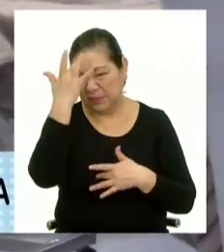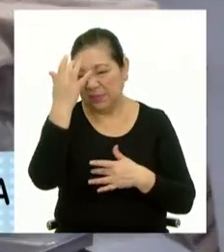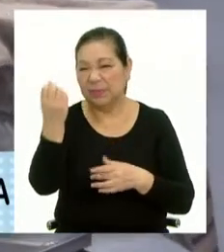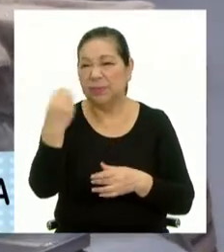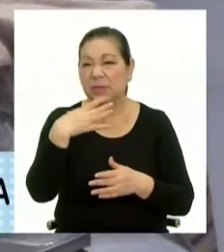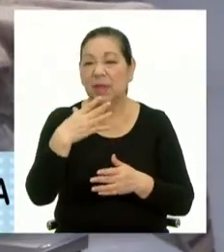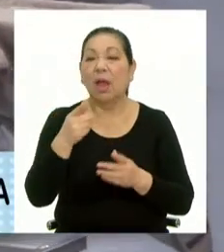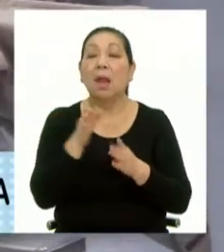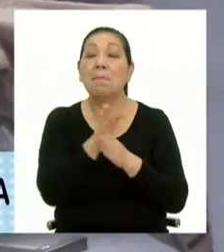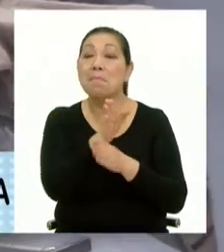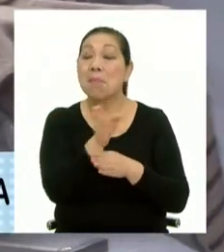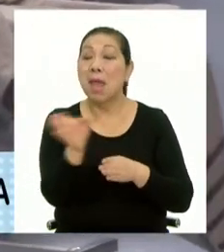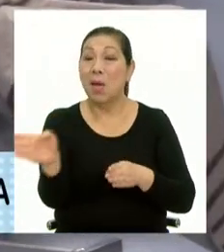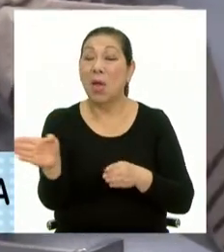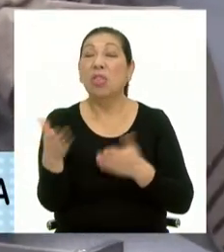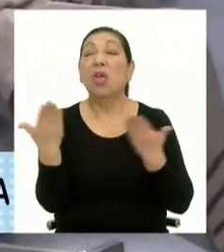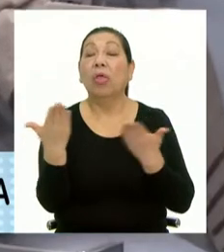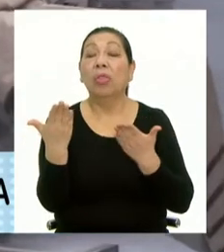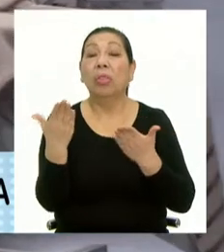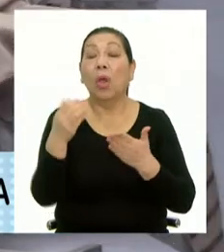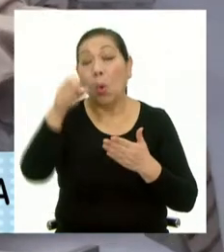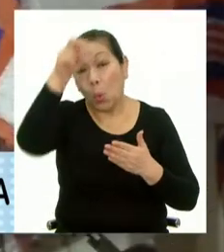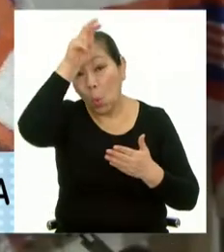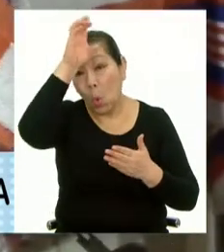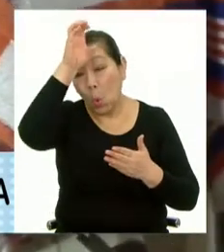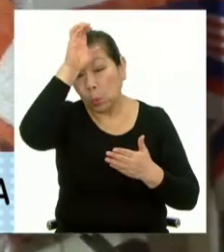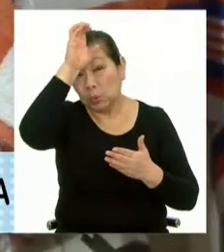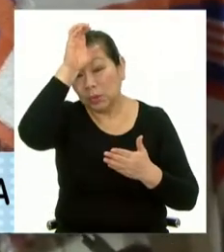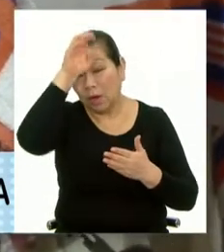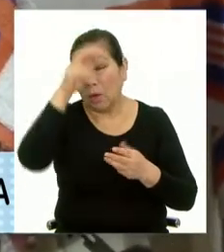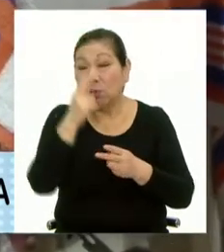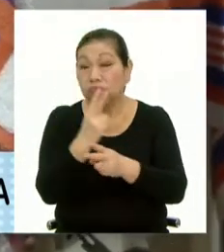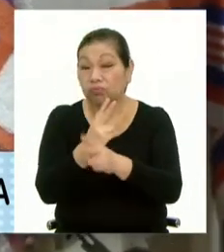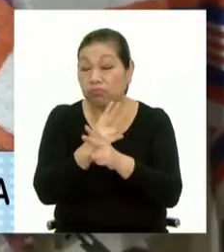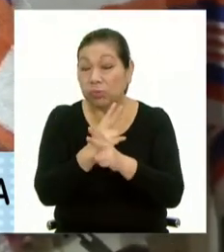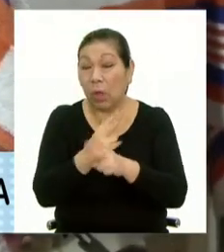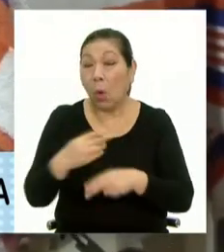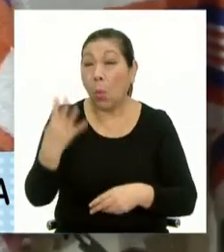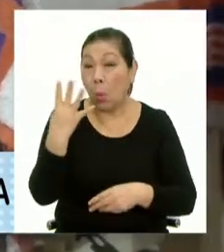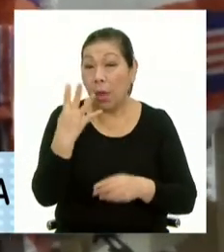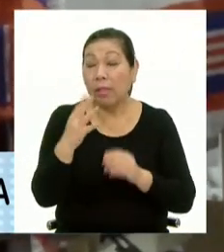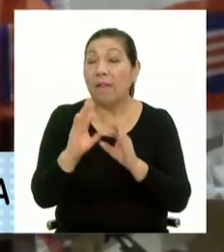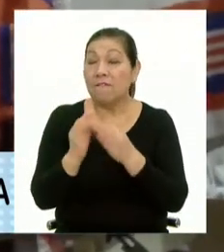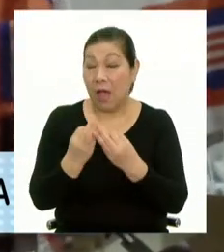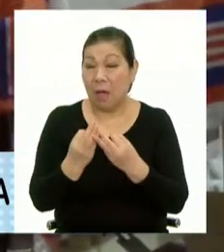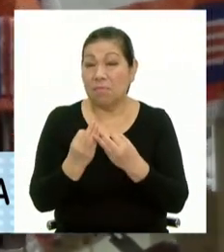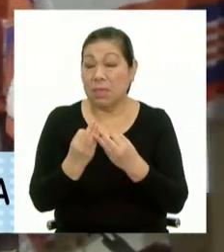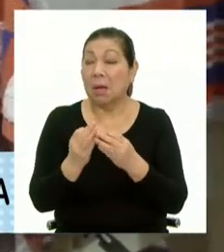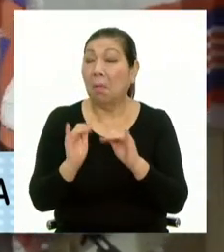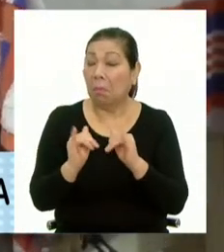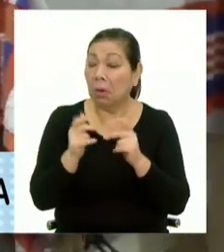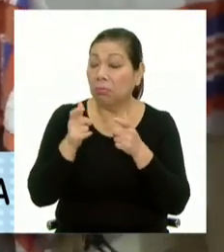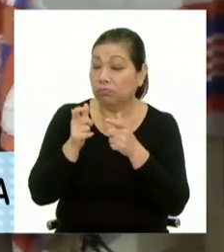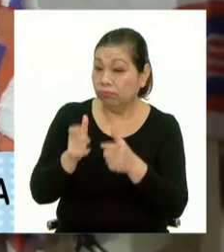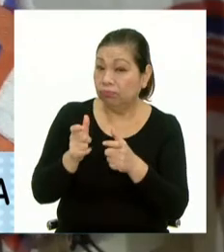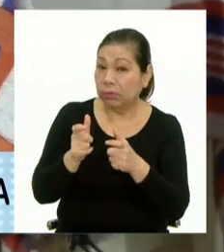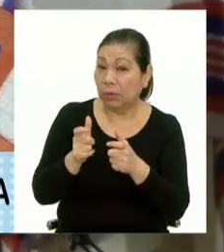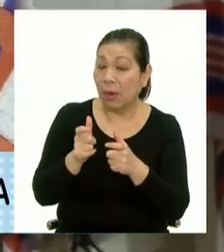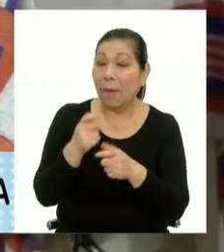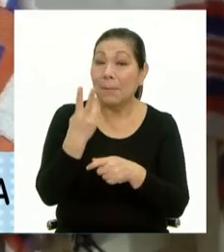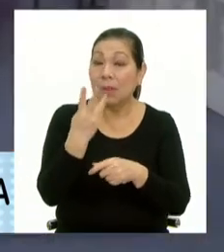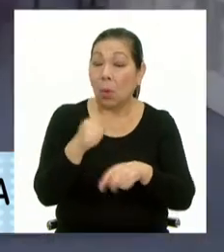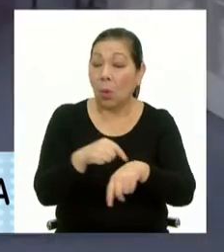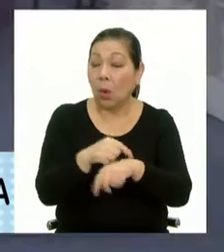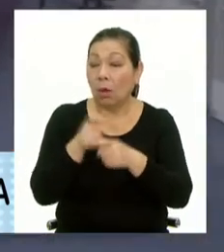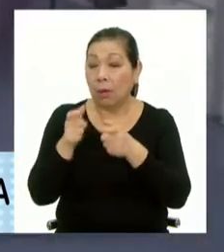que hizo al Cusco. Son 4 familiares que están bajo control médico. El joven se encuentra estable y observado las 24